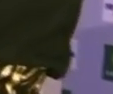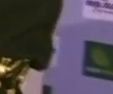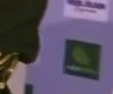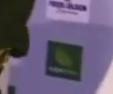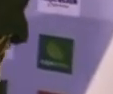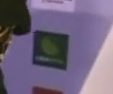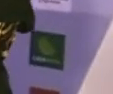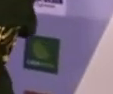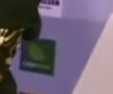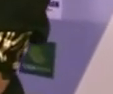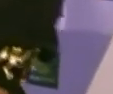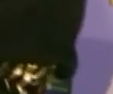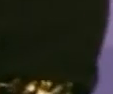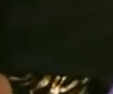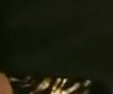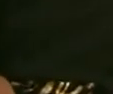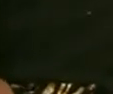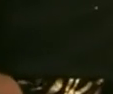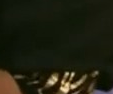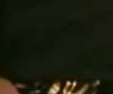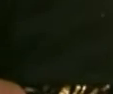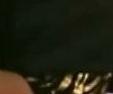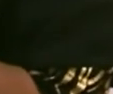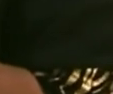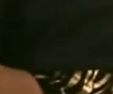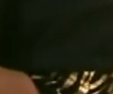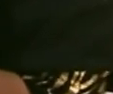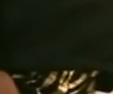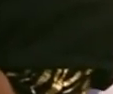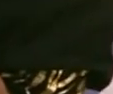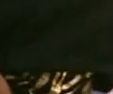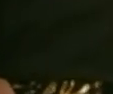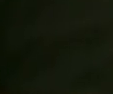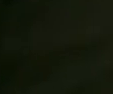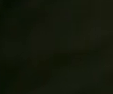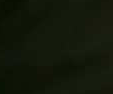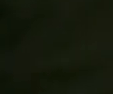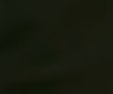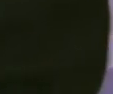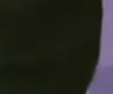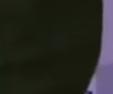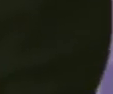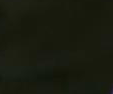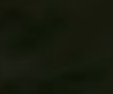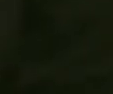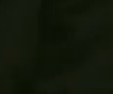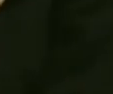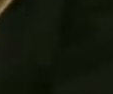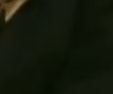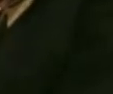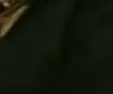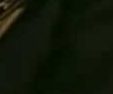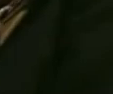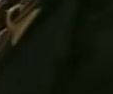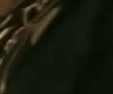cuando se produzca la explosión en la calle. Yo le digo una cosa, de momento lo que estoy viendo es que usted está escapando un poquito